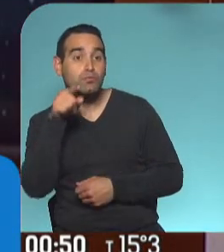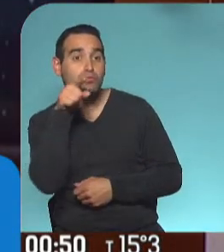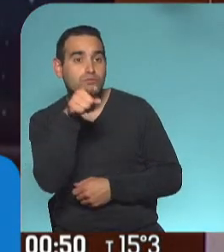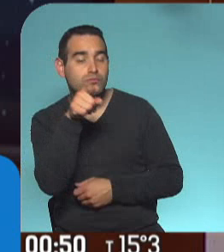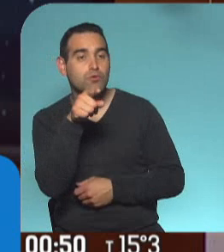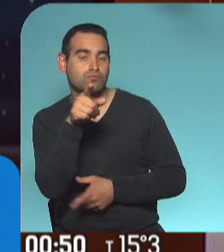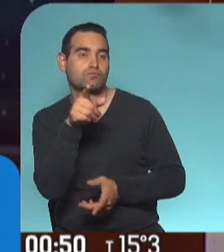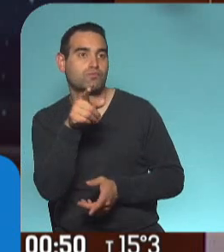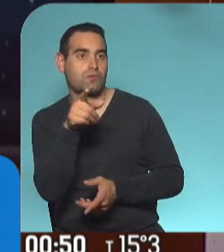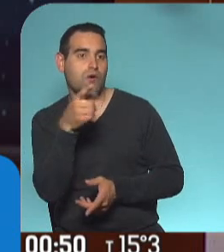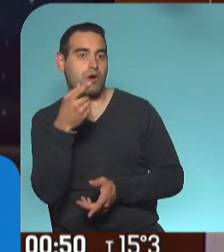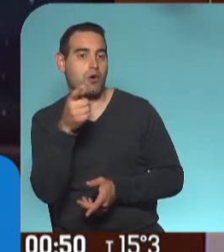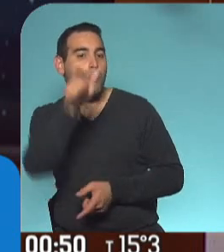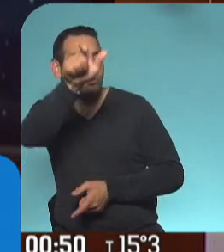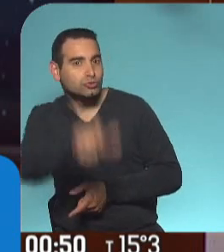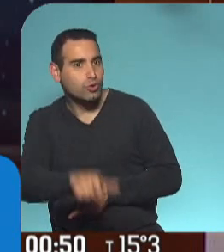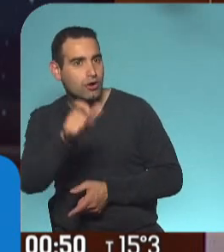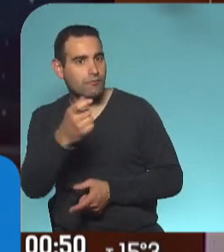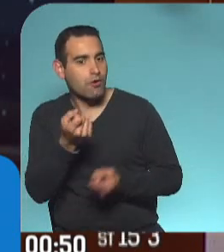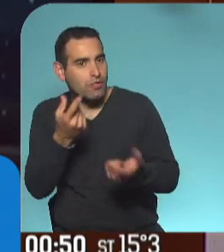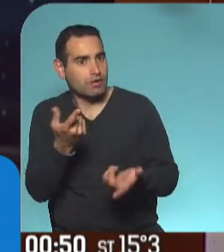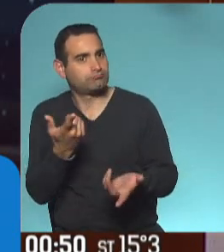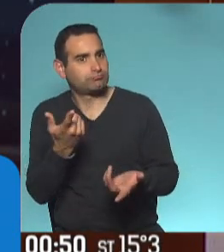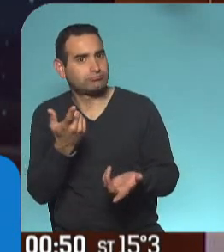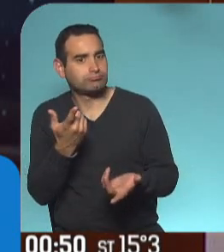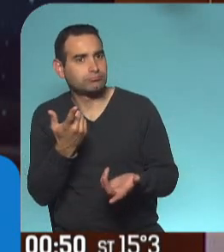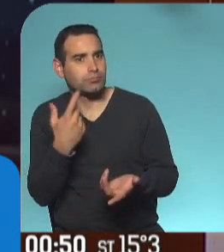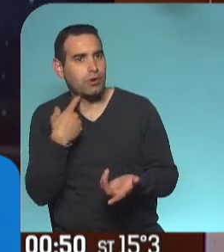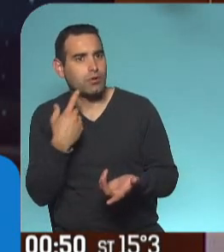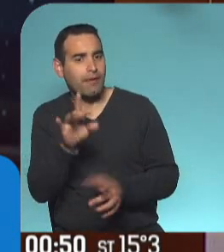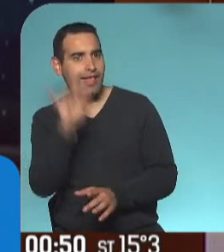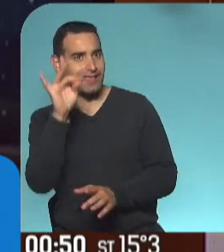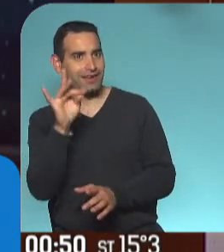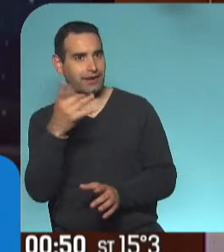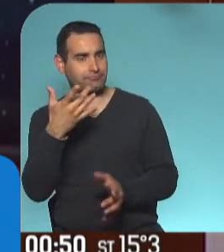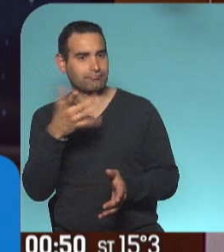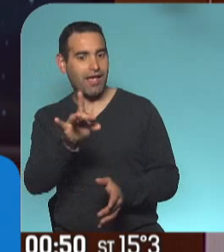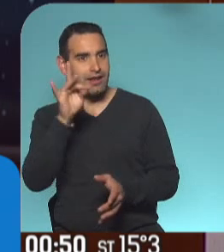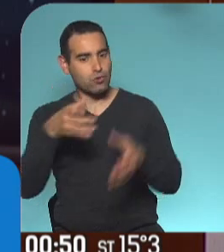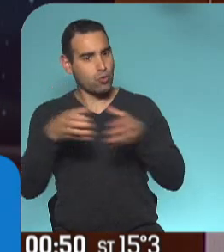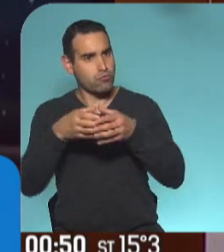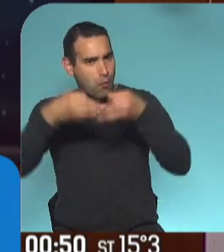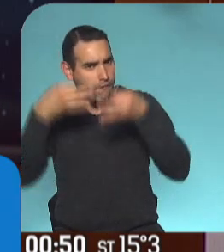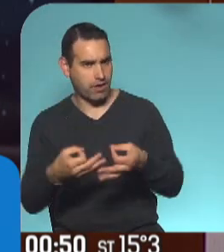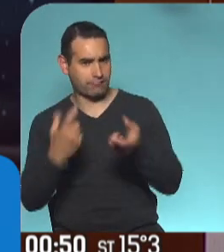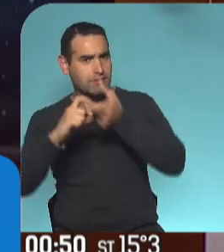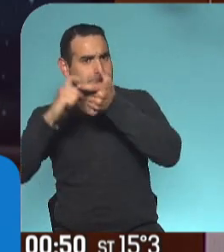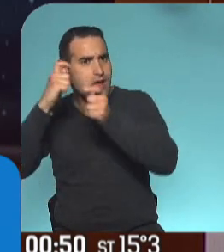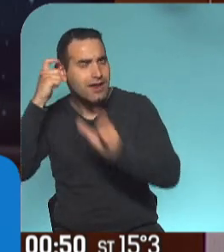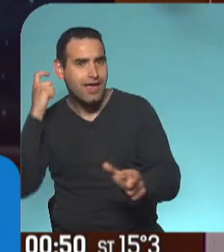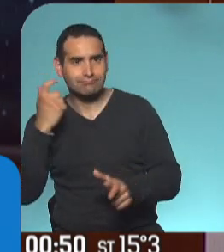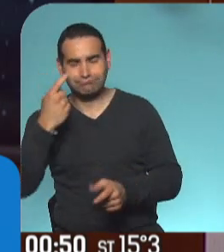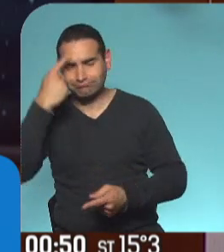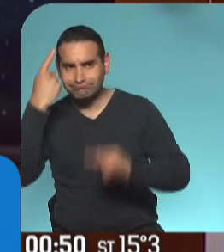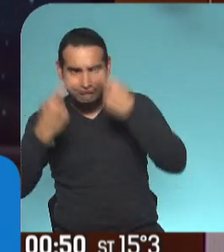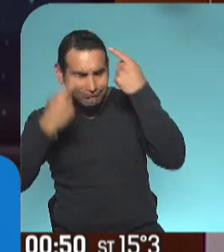proporcionas una opción al ciudadano una opción seria una opción con trayectoria una opción donde haya ideas